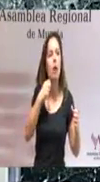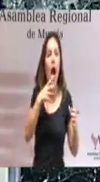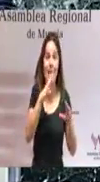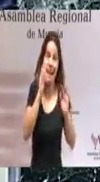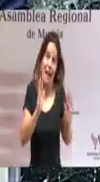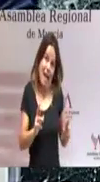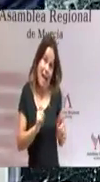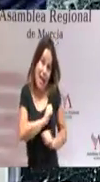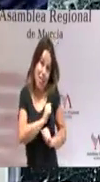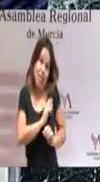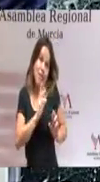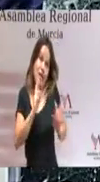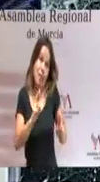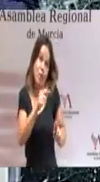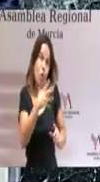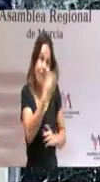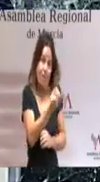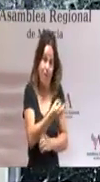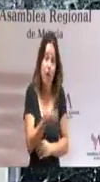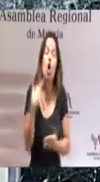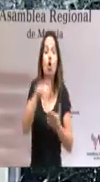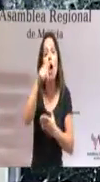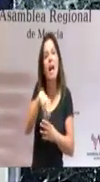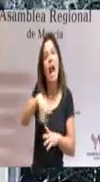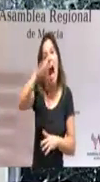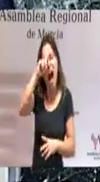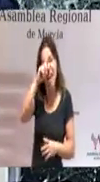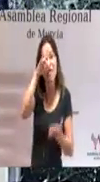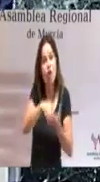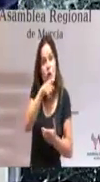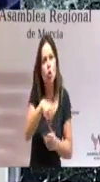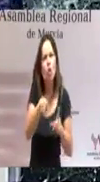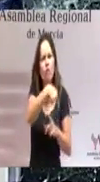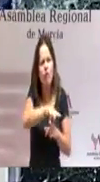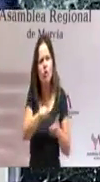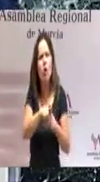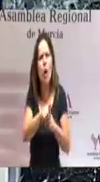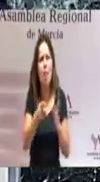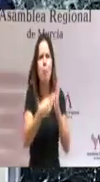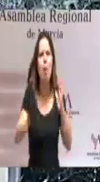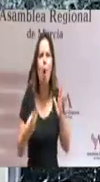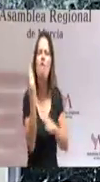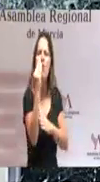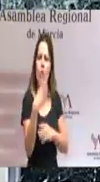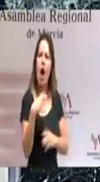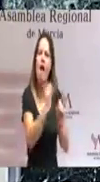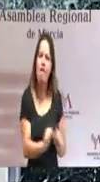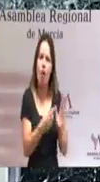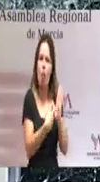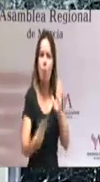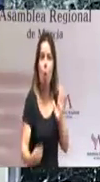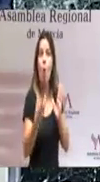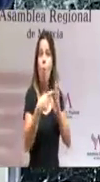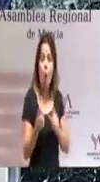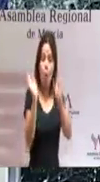ahora. Cuando tocó retratarse en esta tribuna en sede parlamentaria, ustedes tumbaron eliminar la figura de los aforados y lo